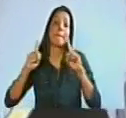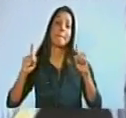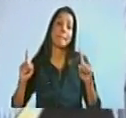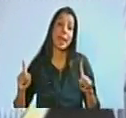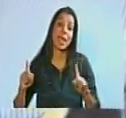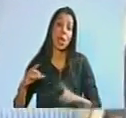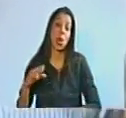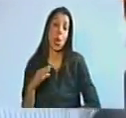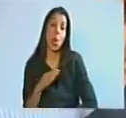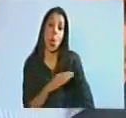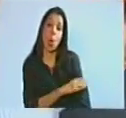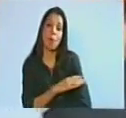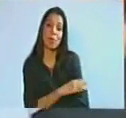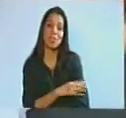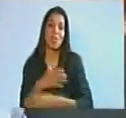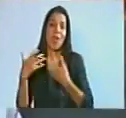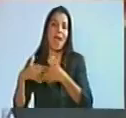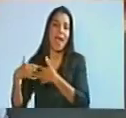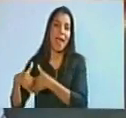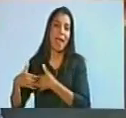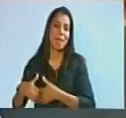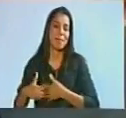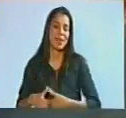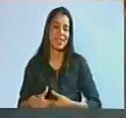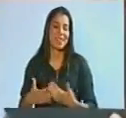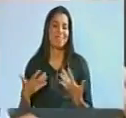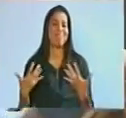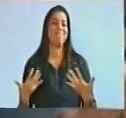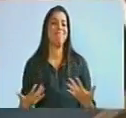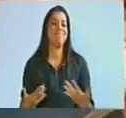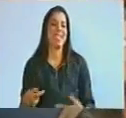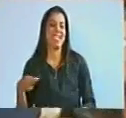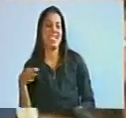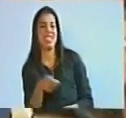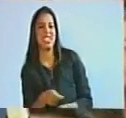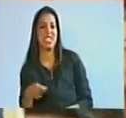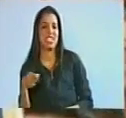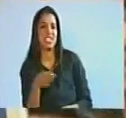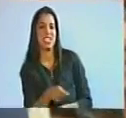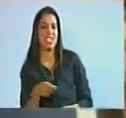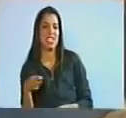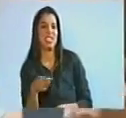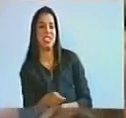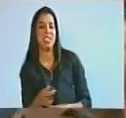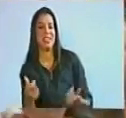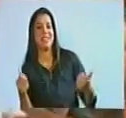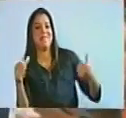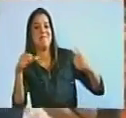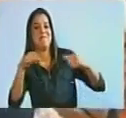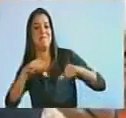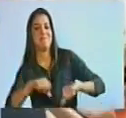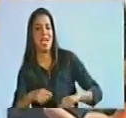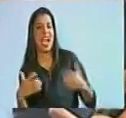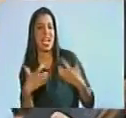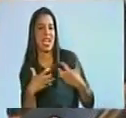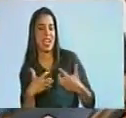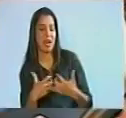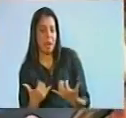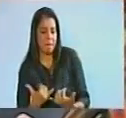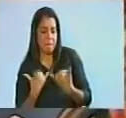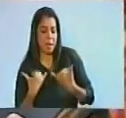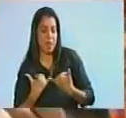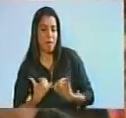contrapartes utilizan la economía como un arma de guerra, inclusive contra ellos